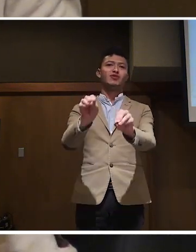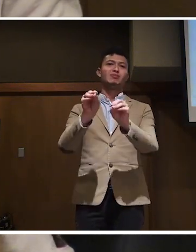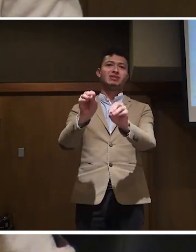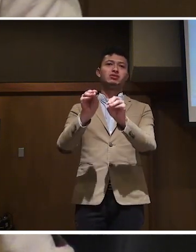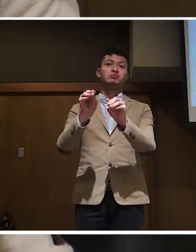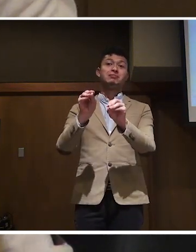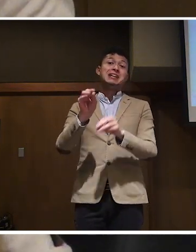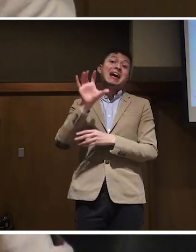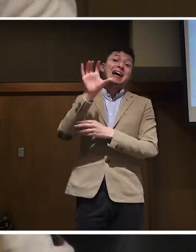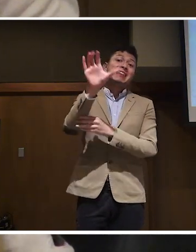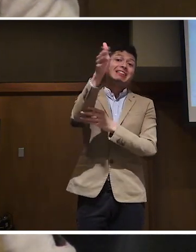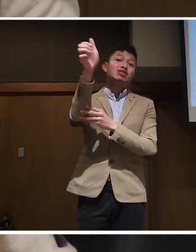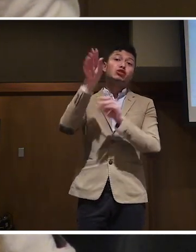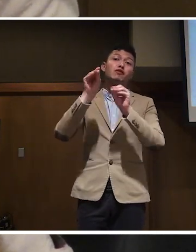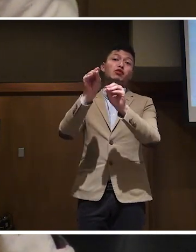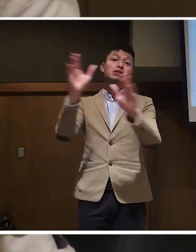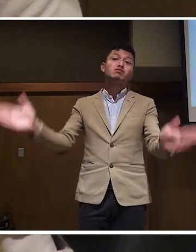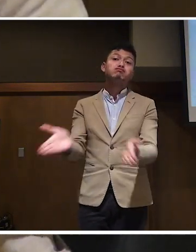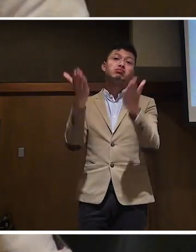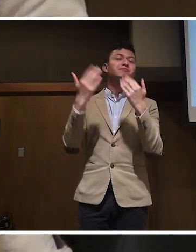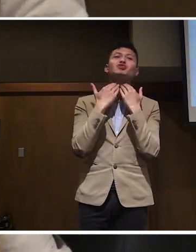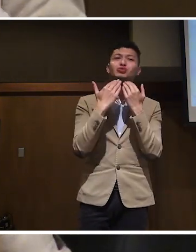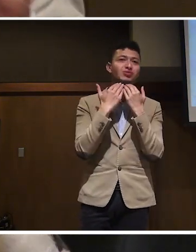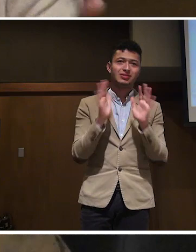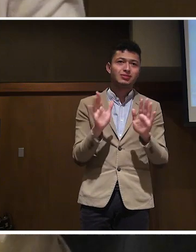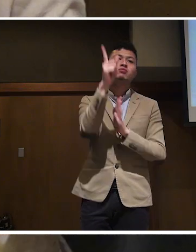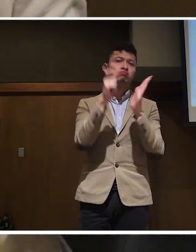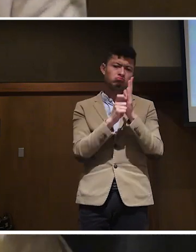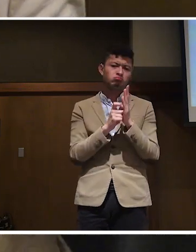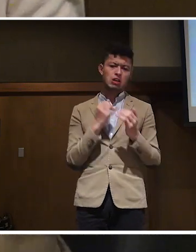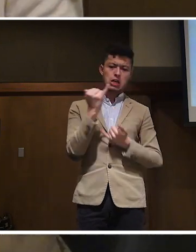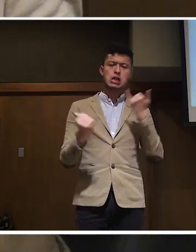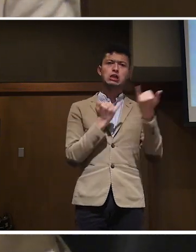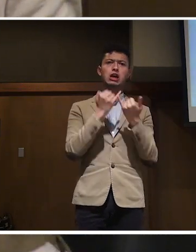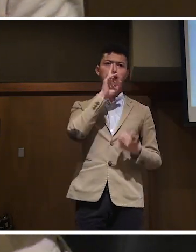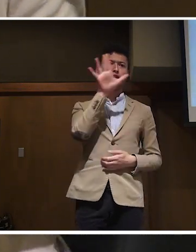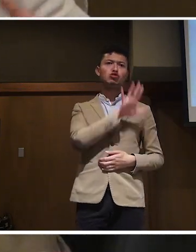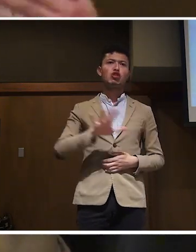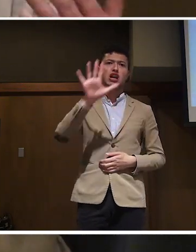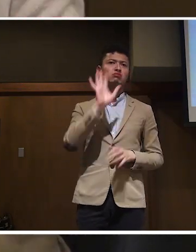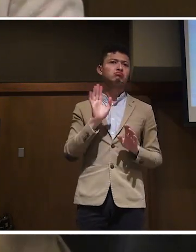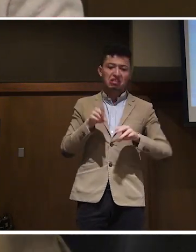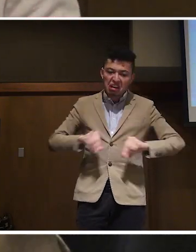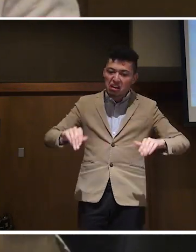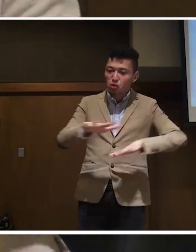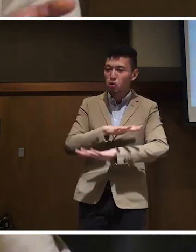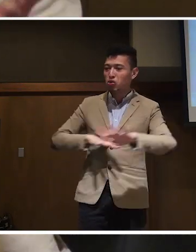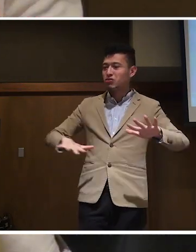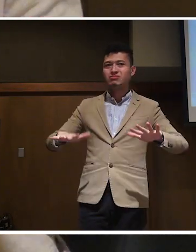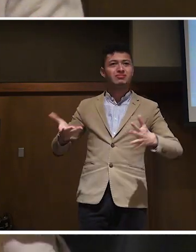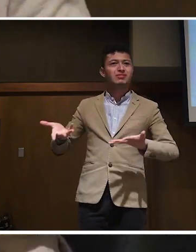por lo menos de eso que llamaríamos identidad nacional, o de elementos como el territorio compartido, como la